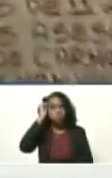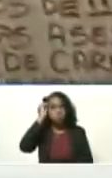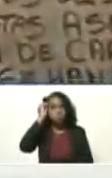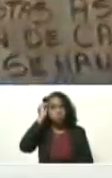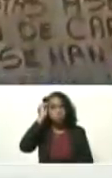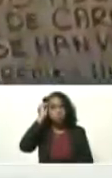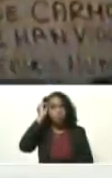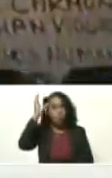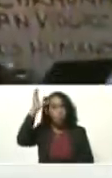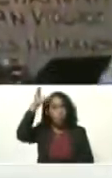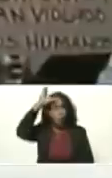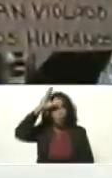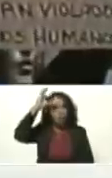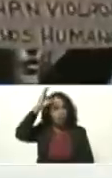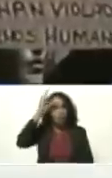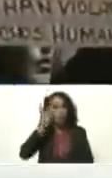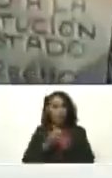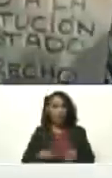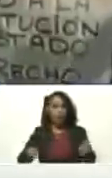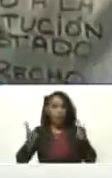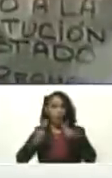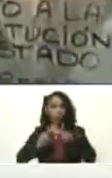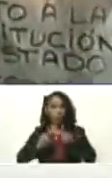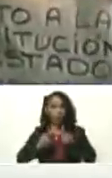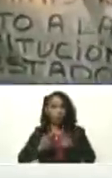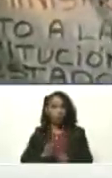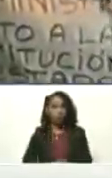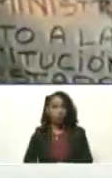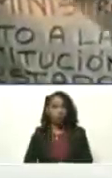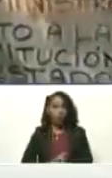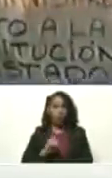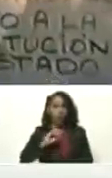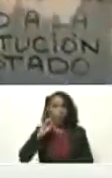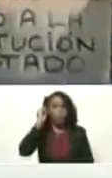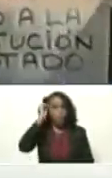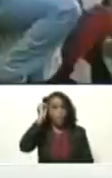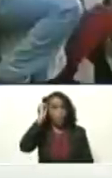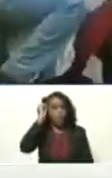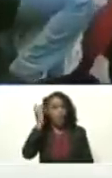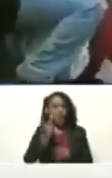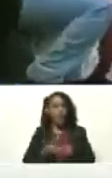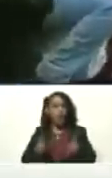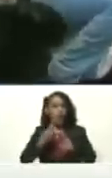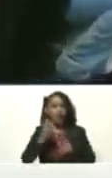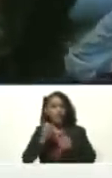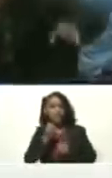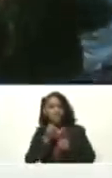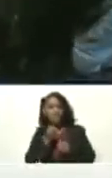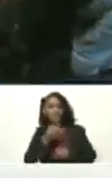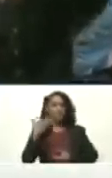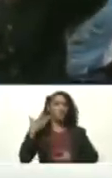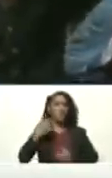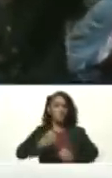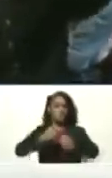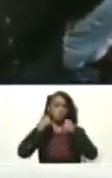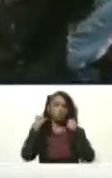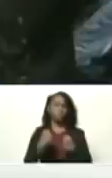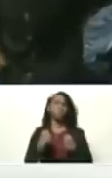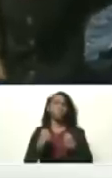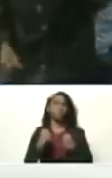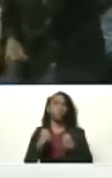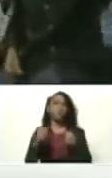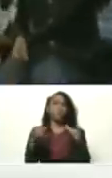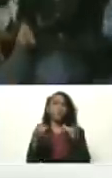la conciencia, los valores. No subestimen la valentía y el coraje